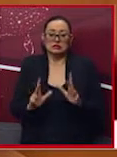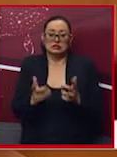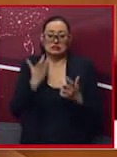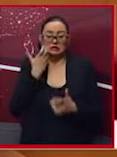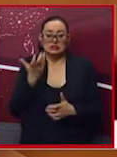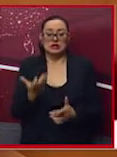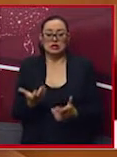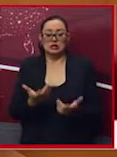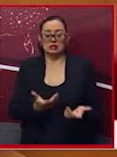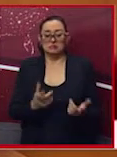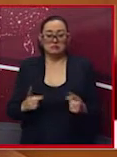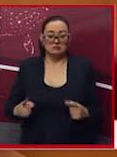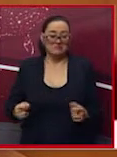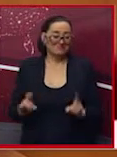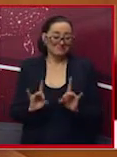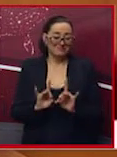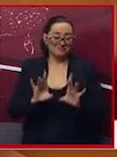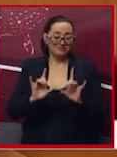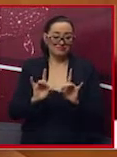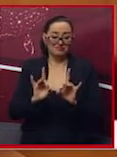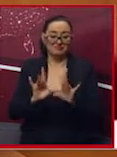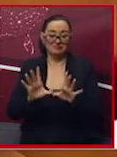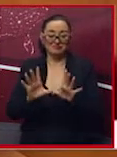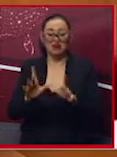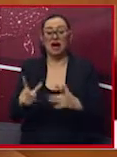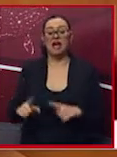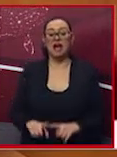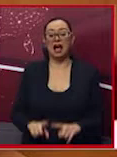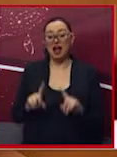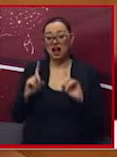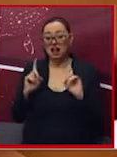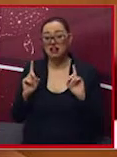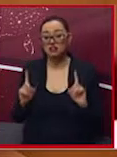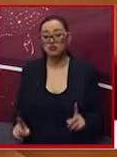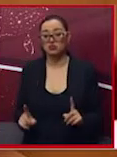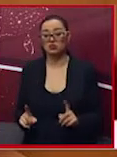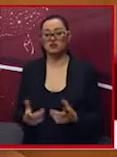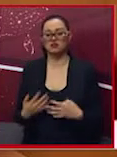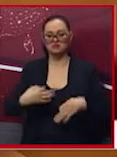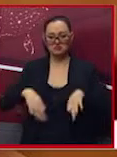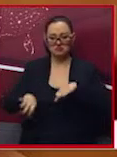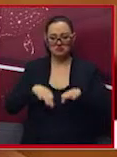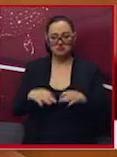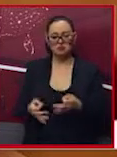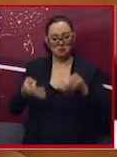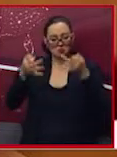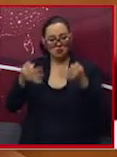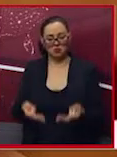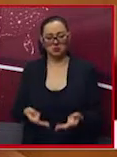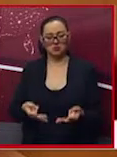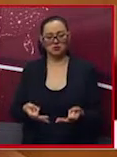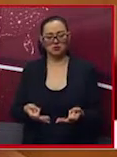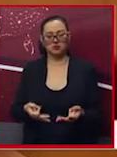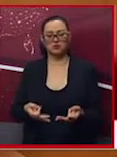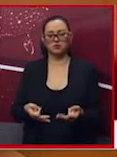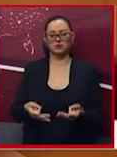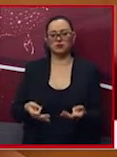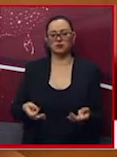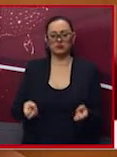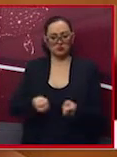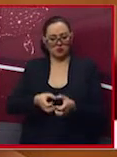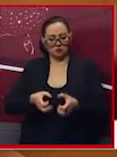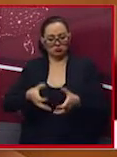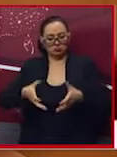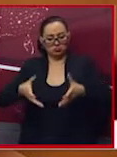al ingresarle estos choques de magnitud, sino por el contrario, el empleo formal creció a una